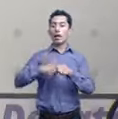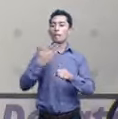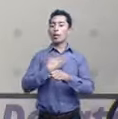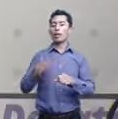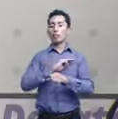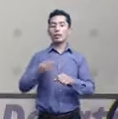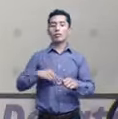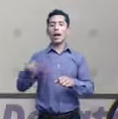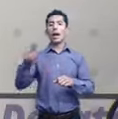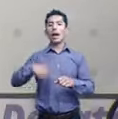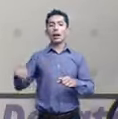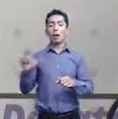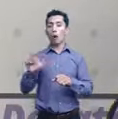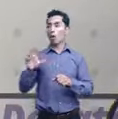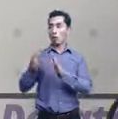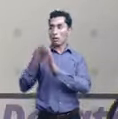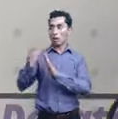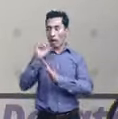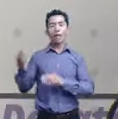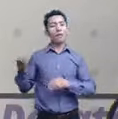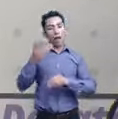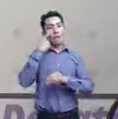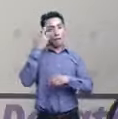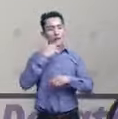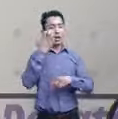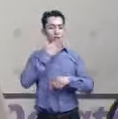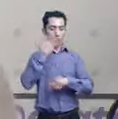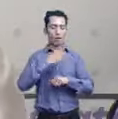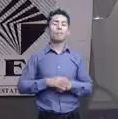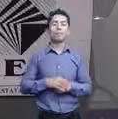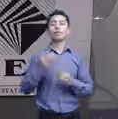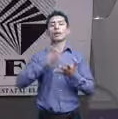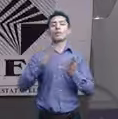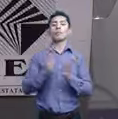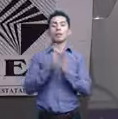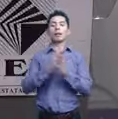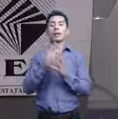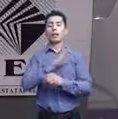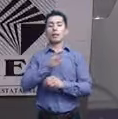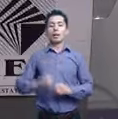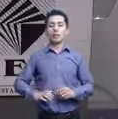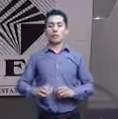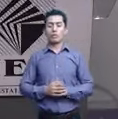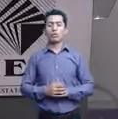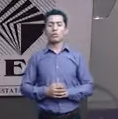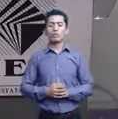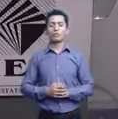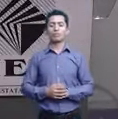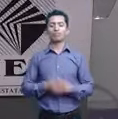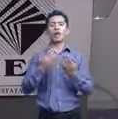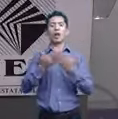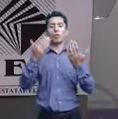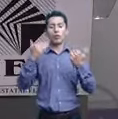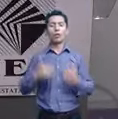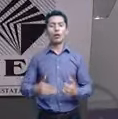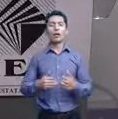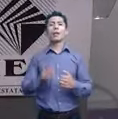presidencia que está desocupado cuando no hay obra pública. Muchas gracias por su intervención, candidato. A